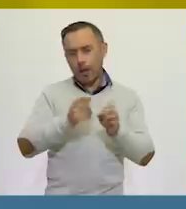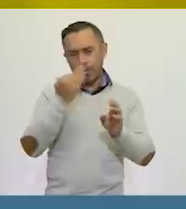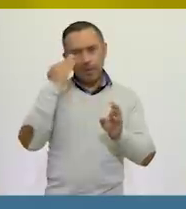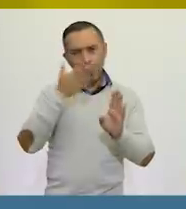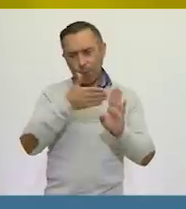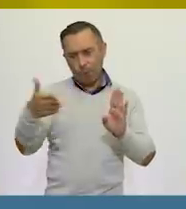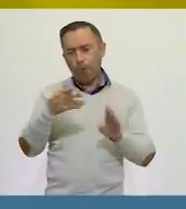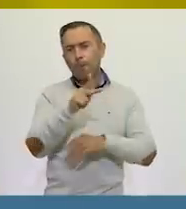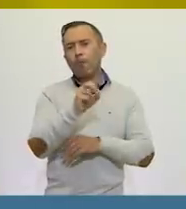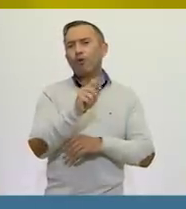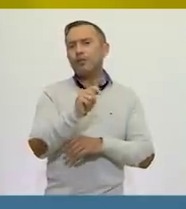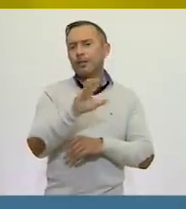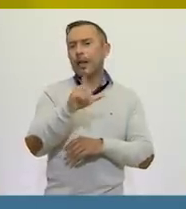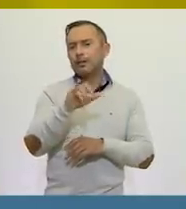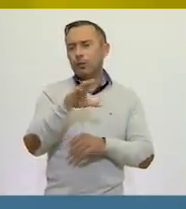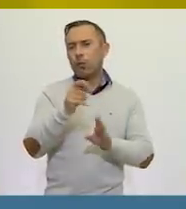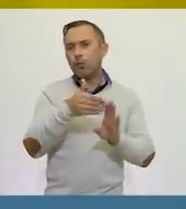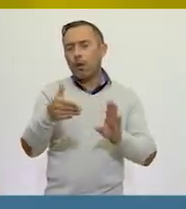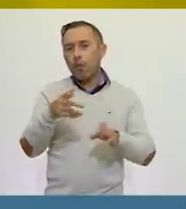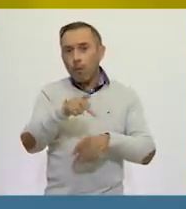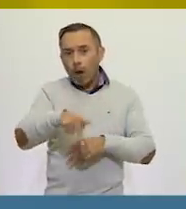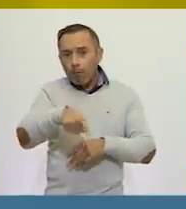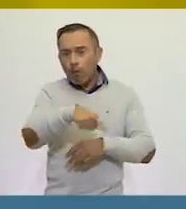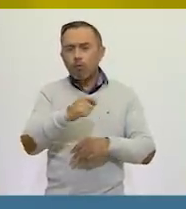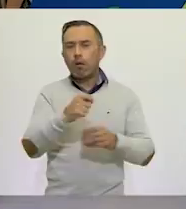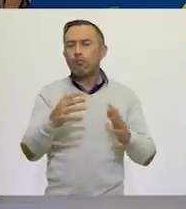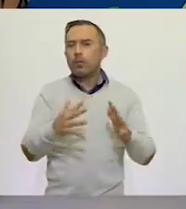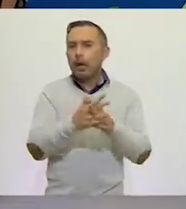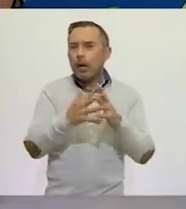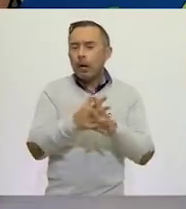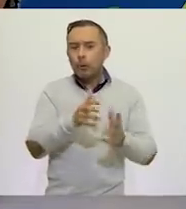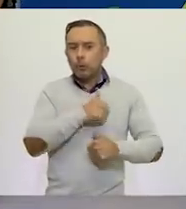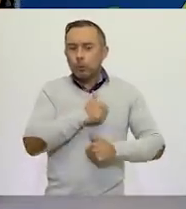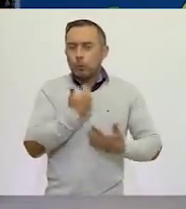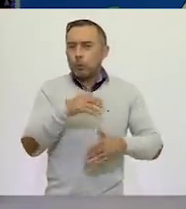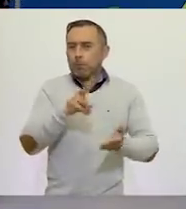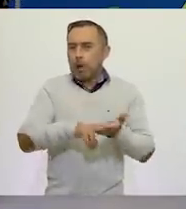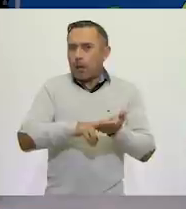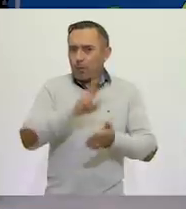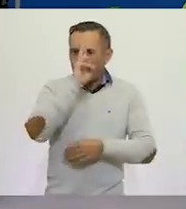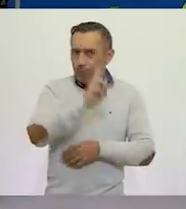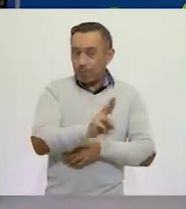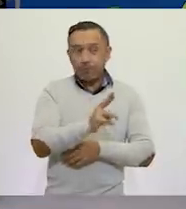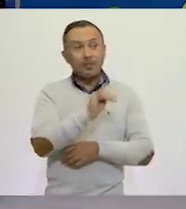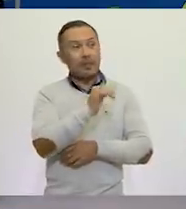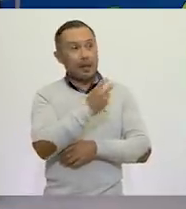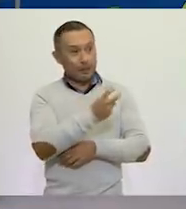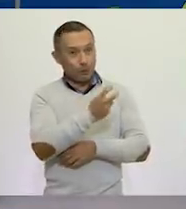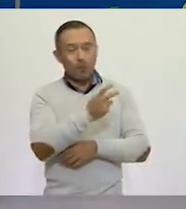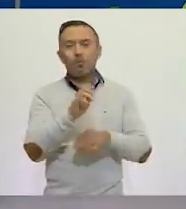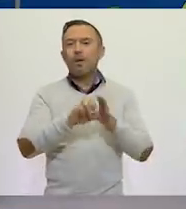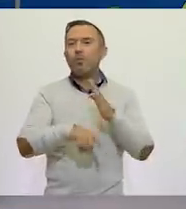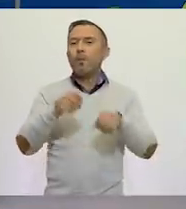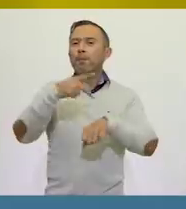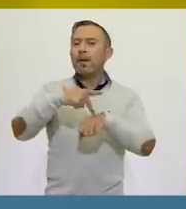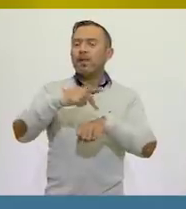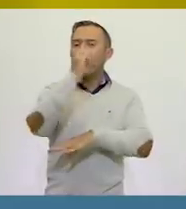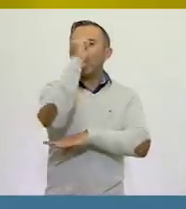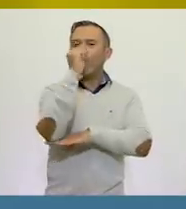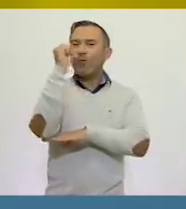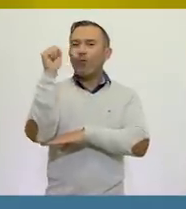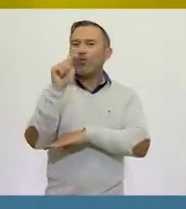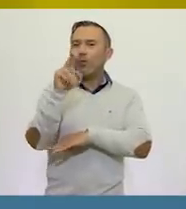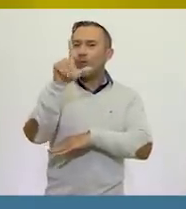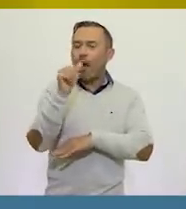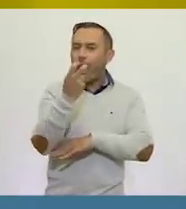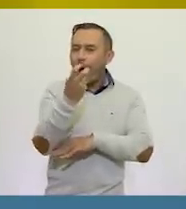daba mucha importancia a la guerra y a los soldados. Así es, como los atlantes de Tula lo demuestran. Ah,